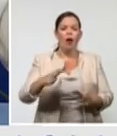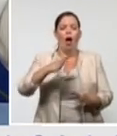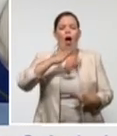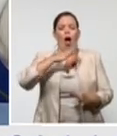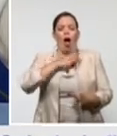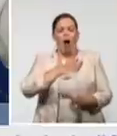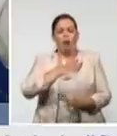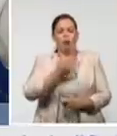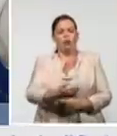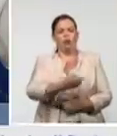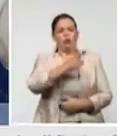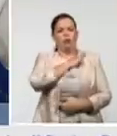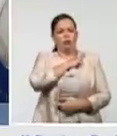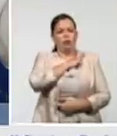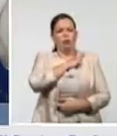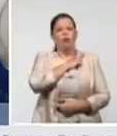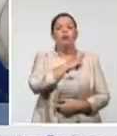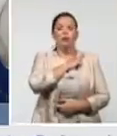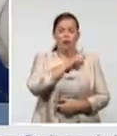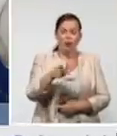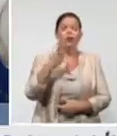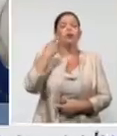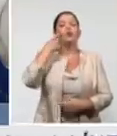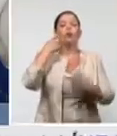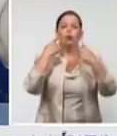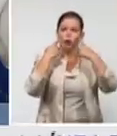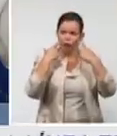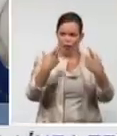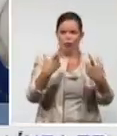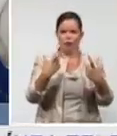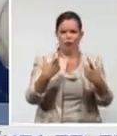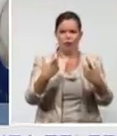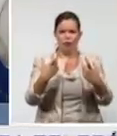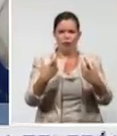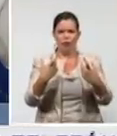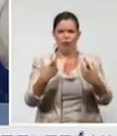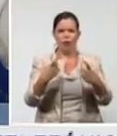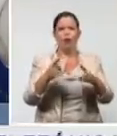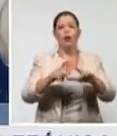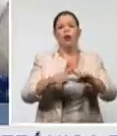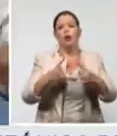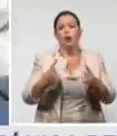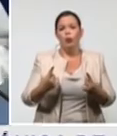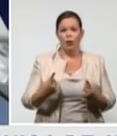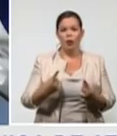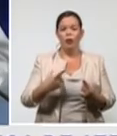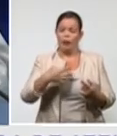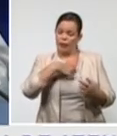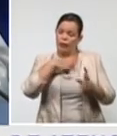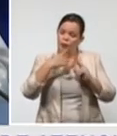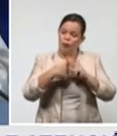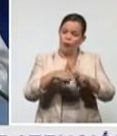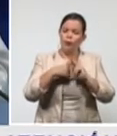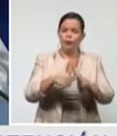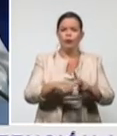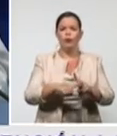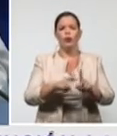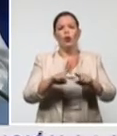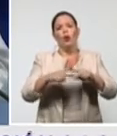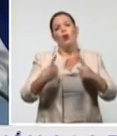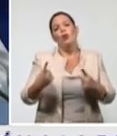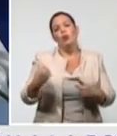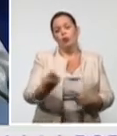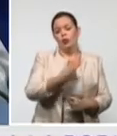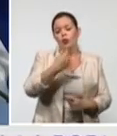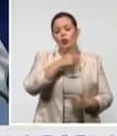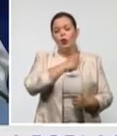autorresponsabilidad, que es muy importante, bueno, pues vamos a resolver lo que quisiéramos que fuera en